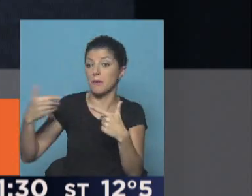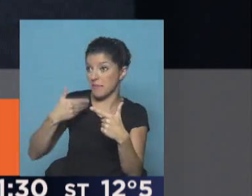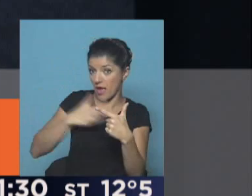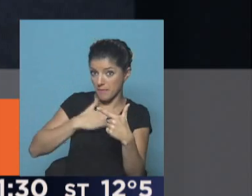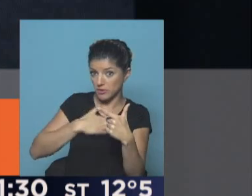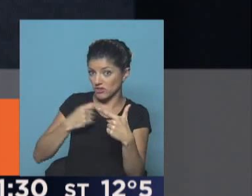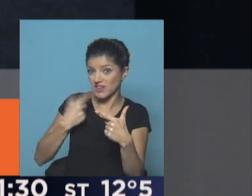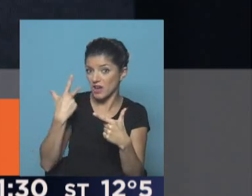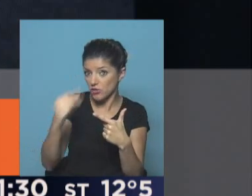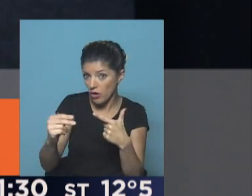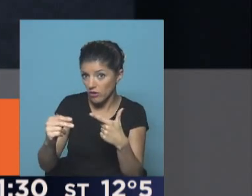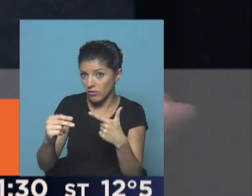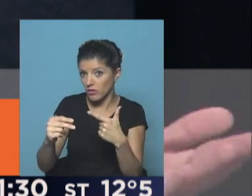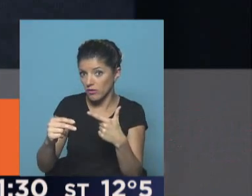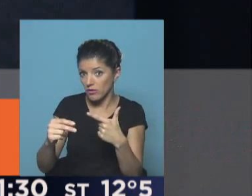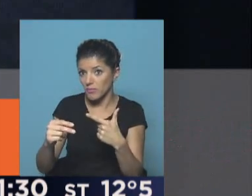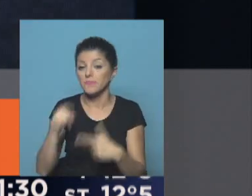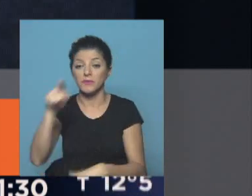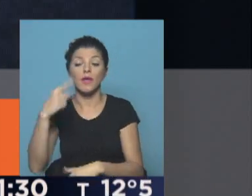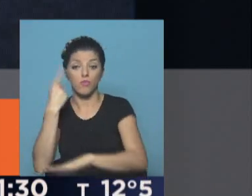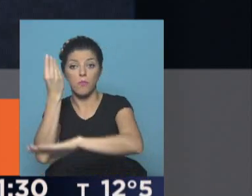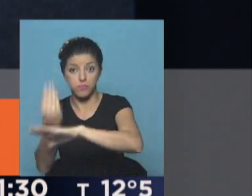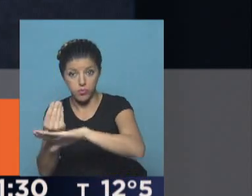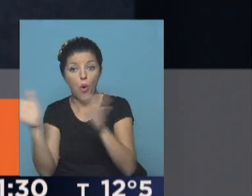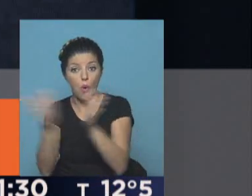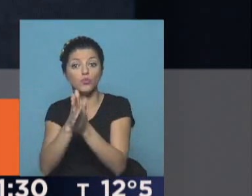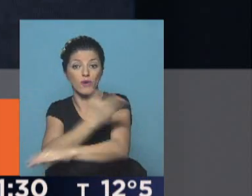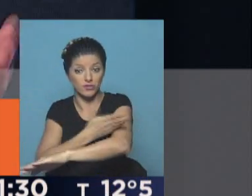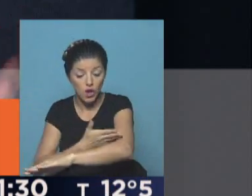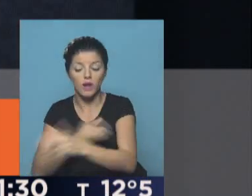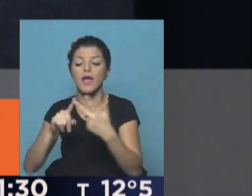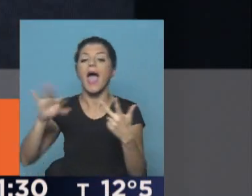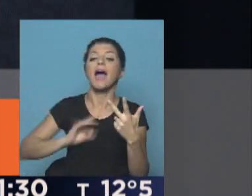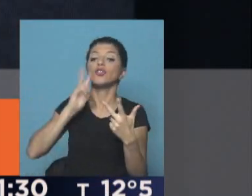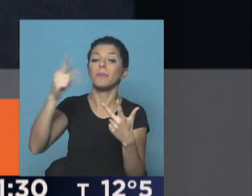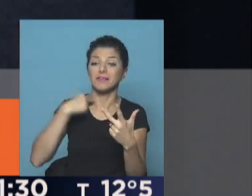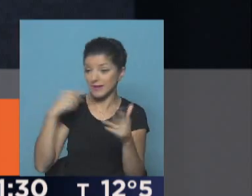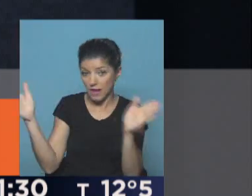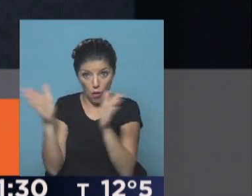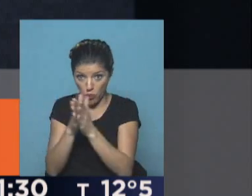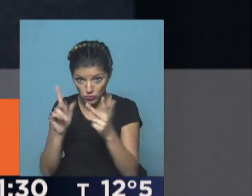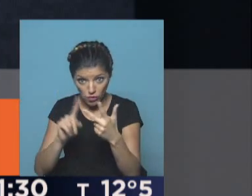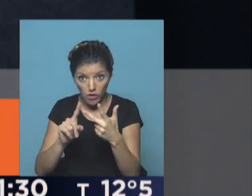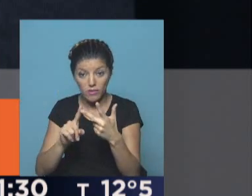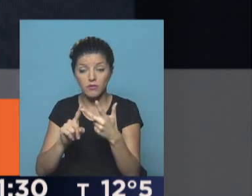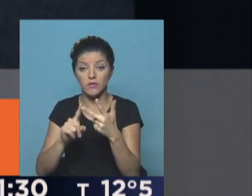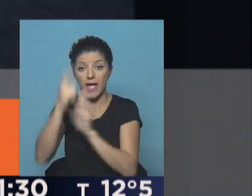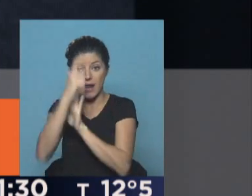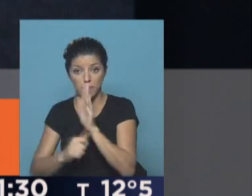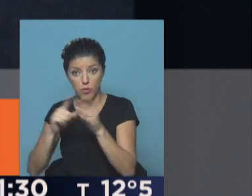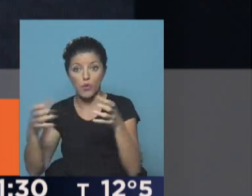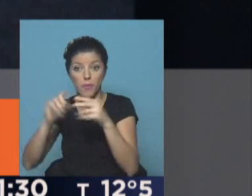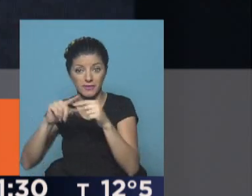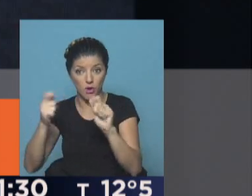dije que no porque apareció una estafa electorado y él fue testimonial con tziolis 2013 integró la lista con el pro